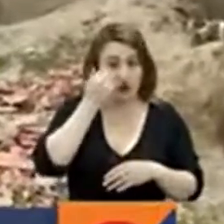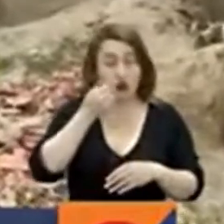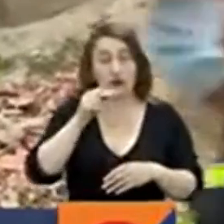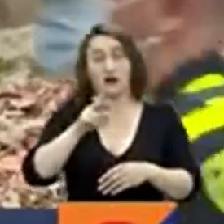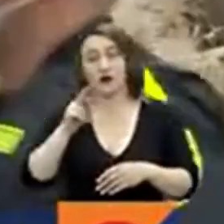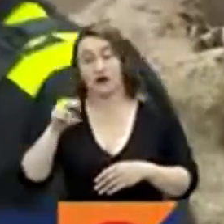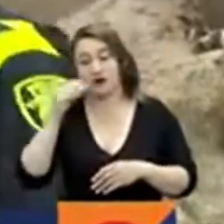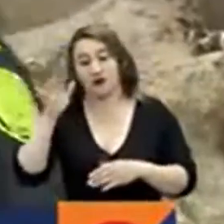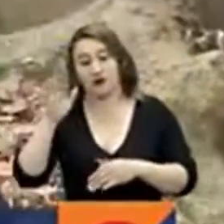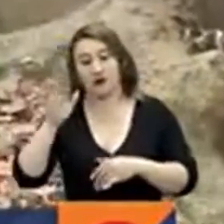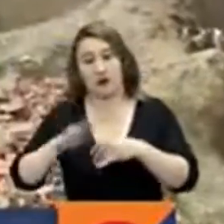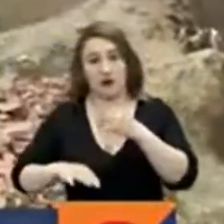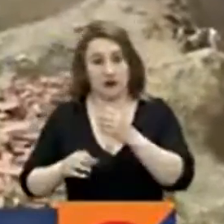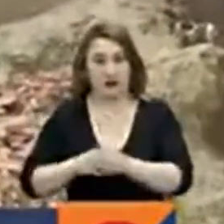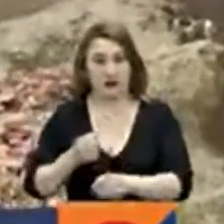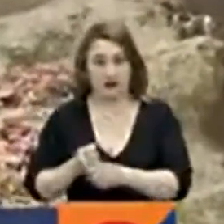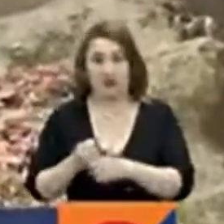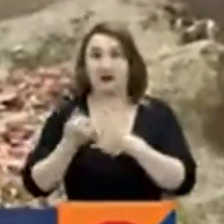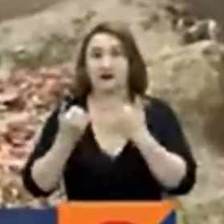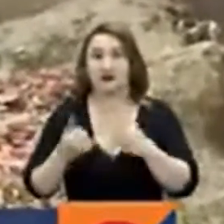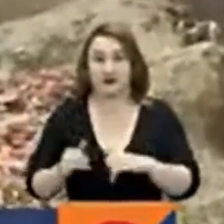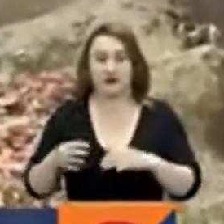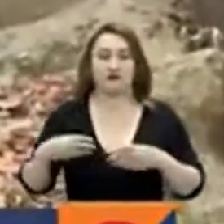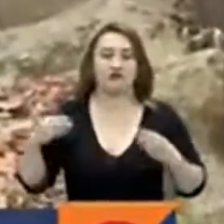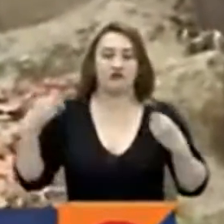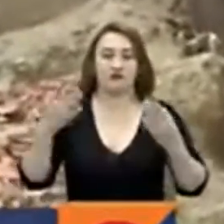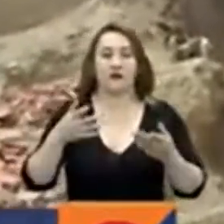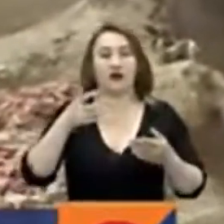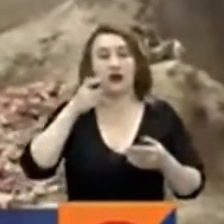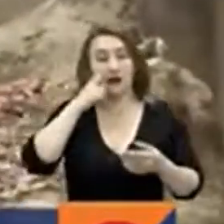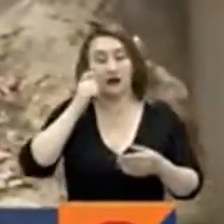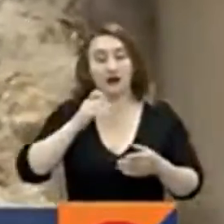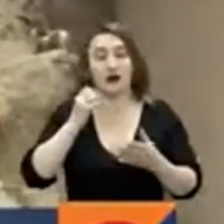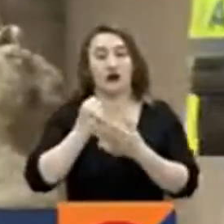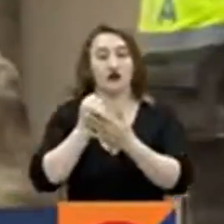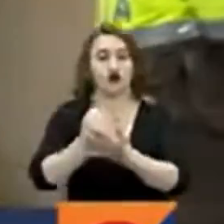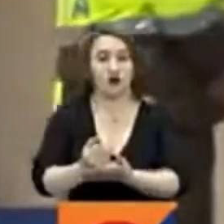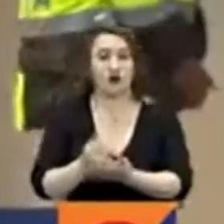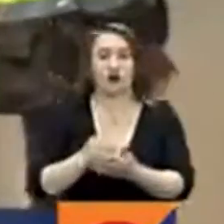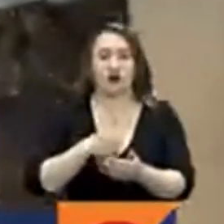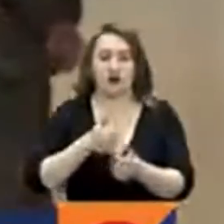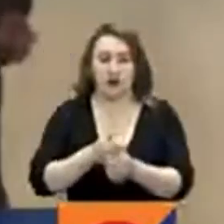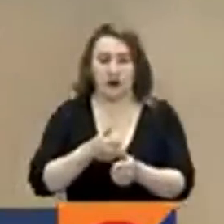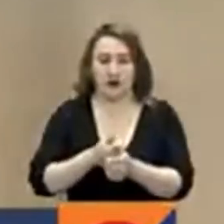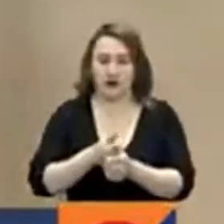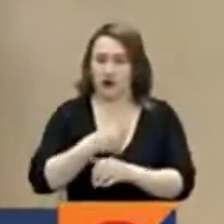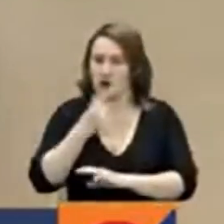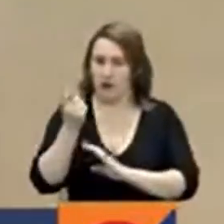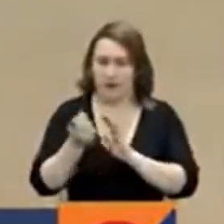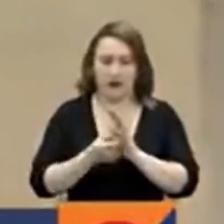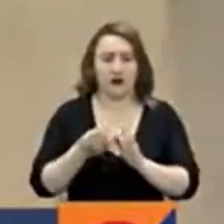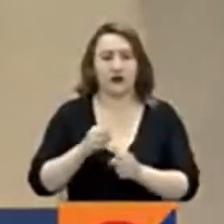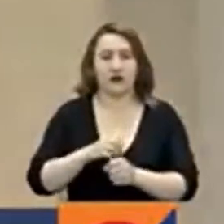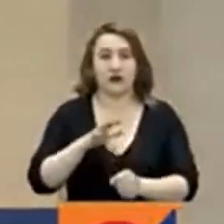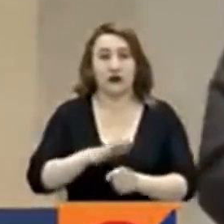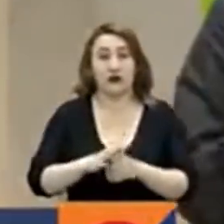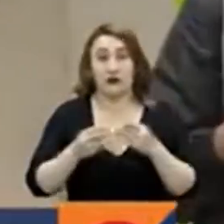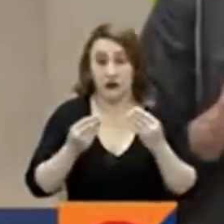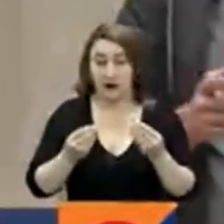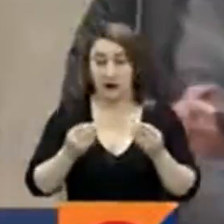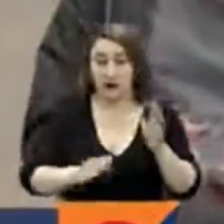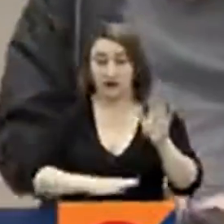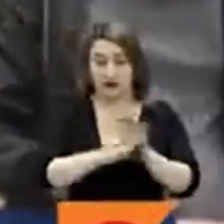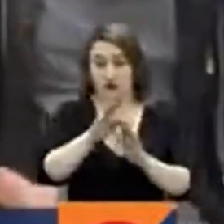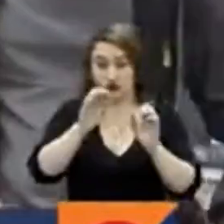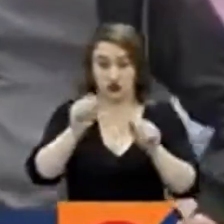ya les hicimos el censo, les vamos a entregar la ayuda humanitaria, vamos a ofrecerles todo el acompañamiento del distrito en pleno para que puedan salir adelante